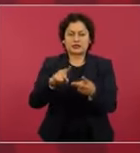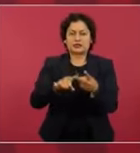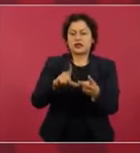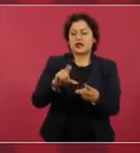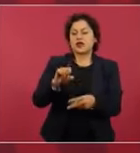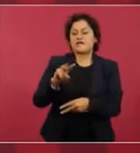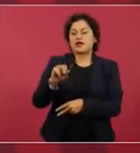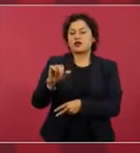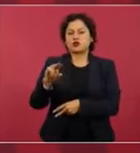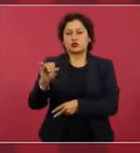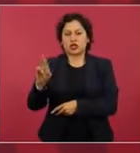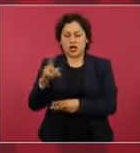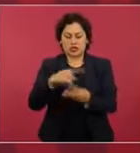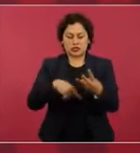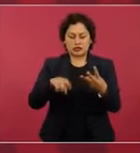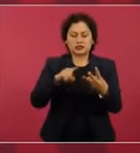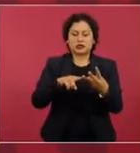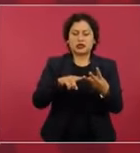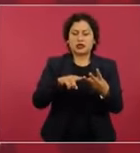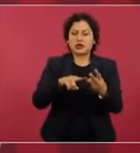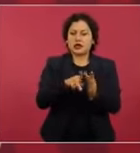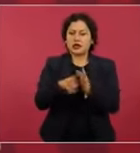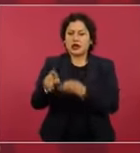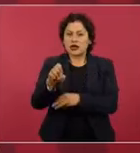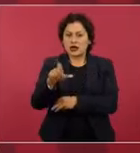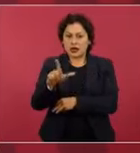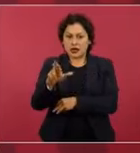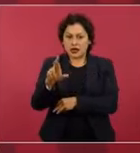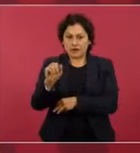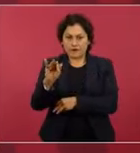el Reforma, creo que hasta lo trae de 8